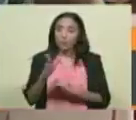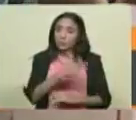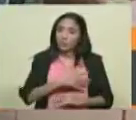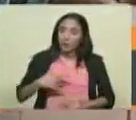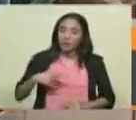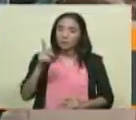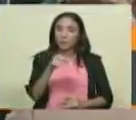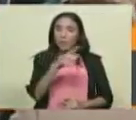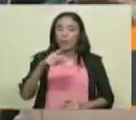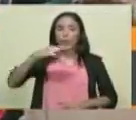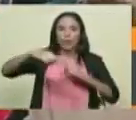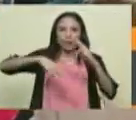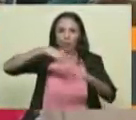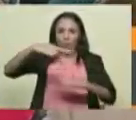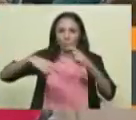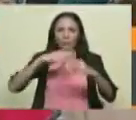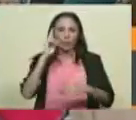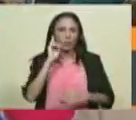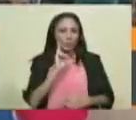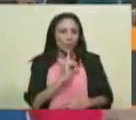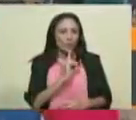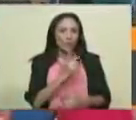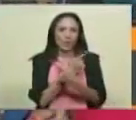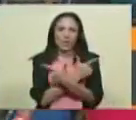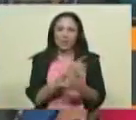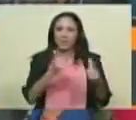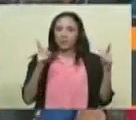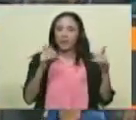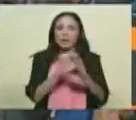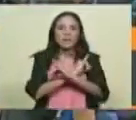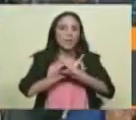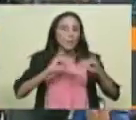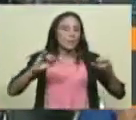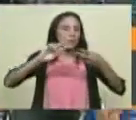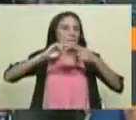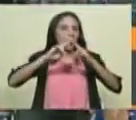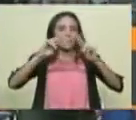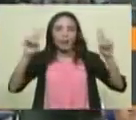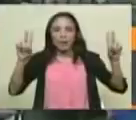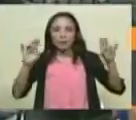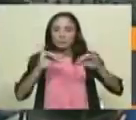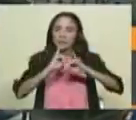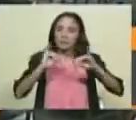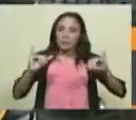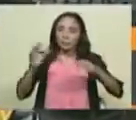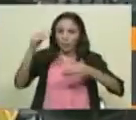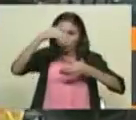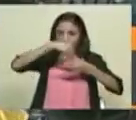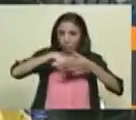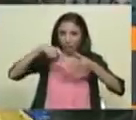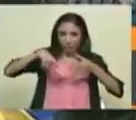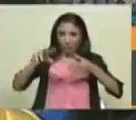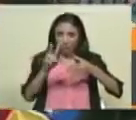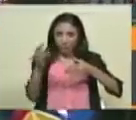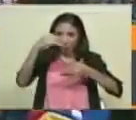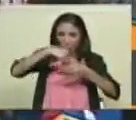una revolución de independencia en paz. Y que nadie se meta en Venezuela,